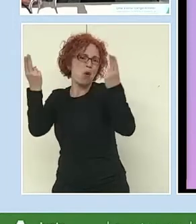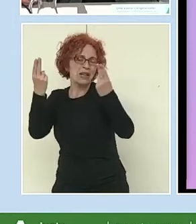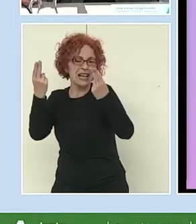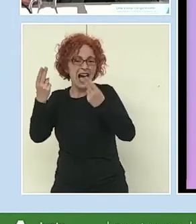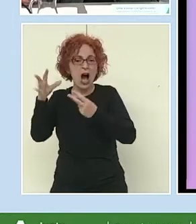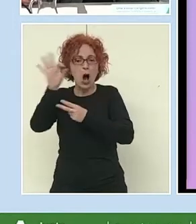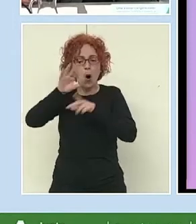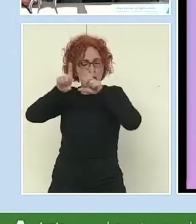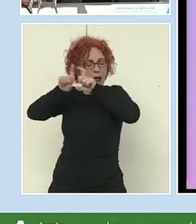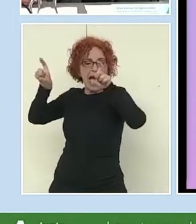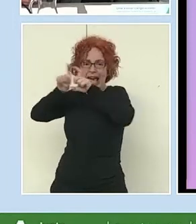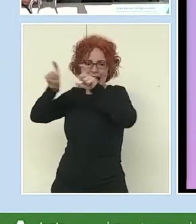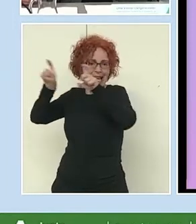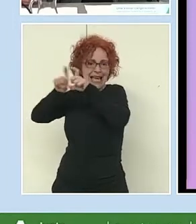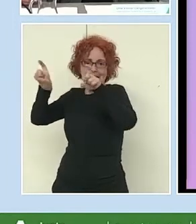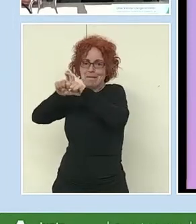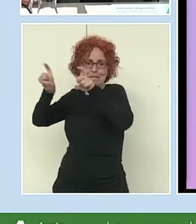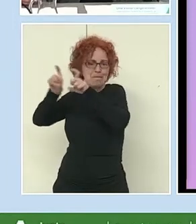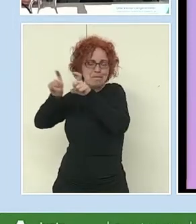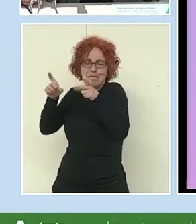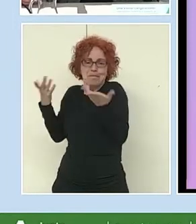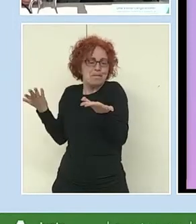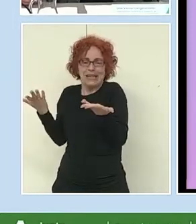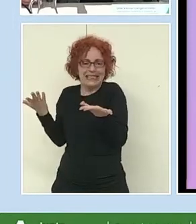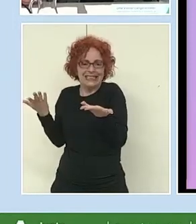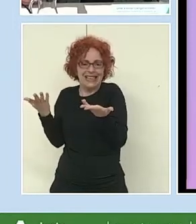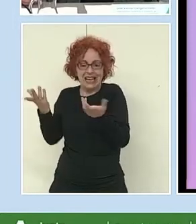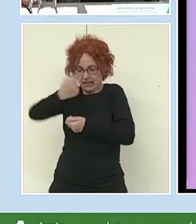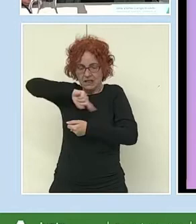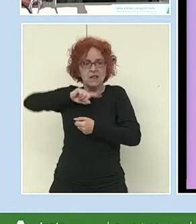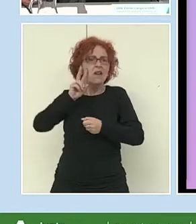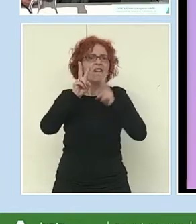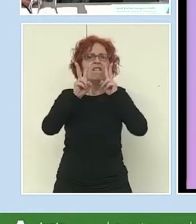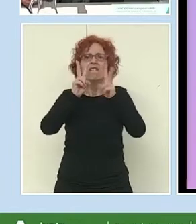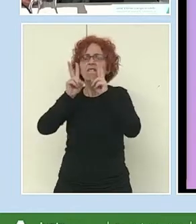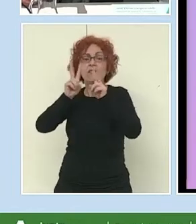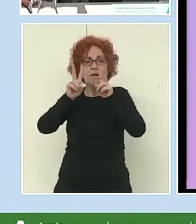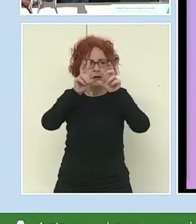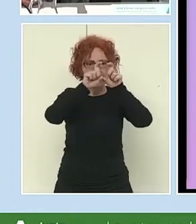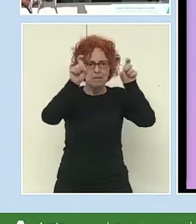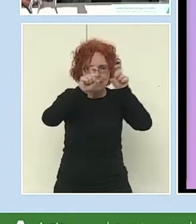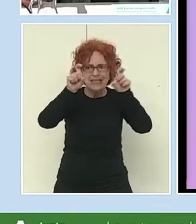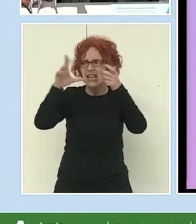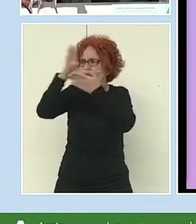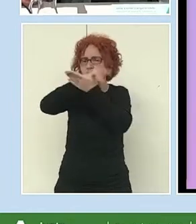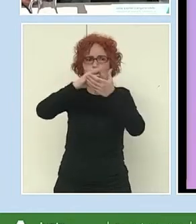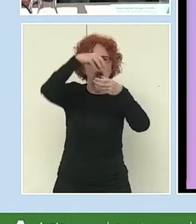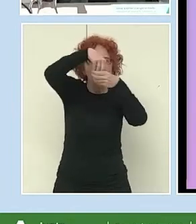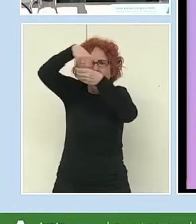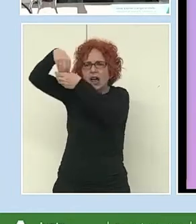una empresa metropolitana de abastecimiento de agua, ¿no? Pero todos estos ámbitos o